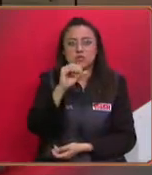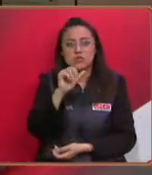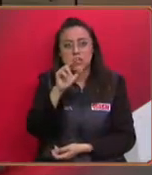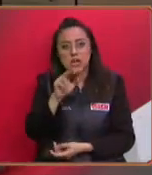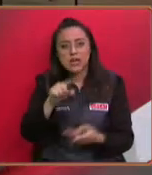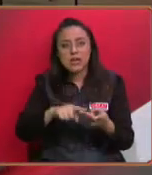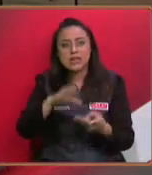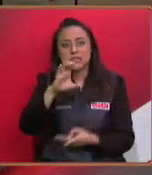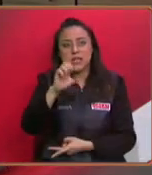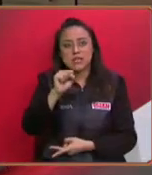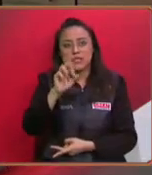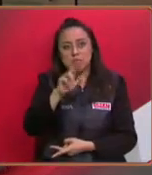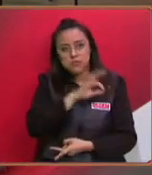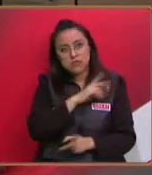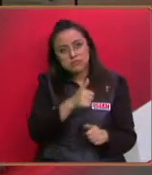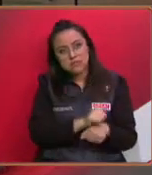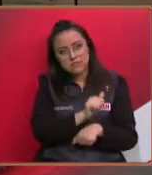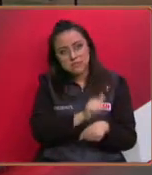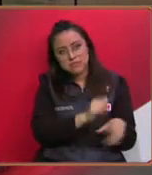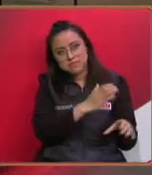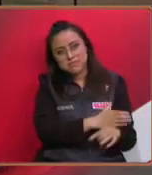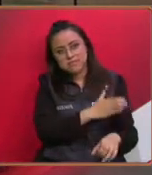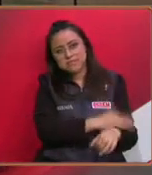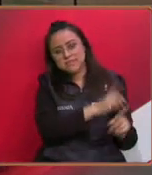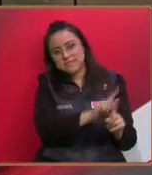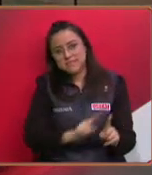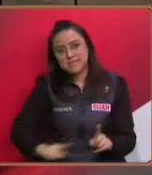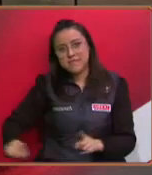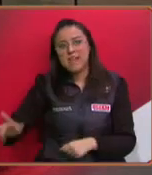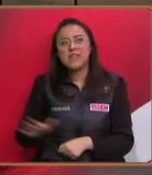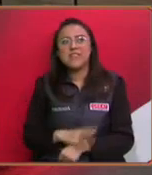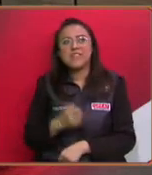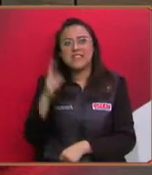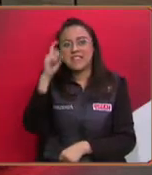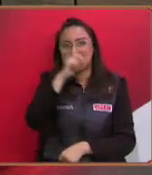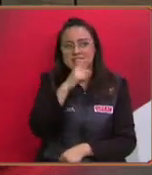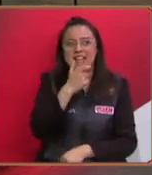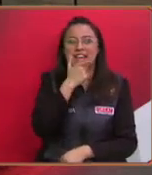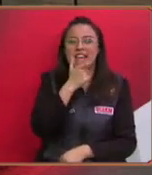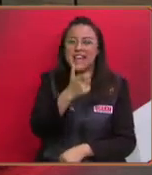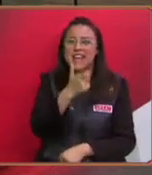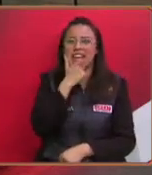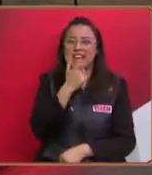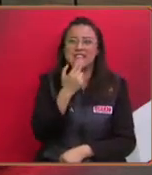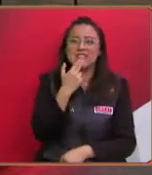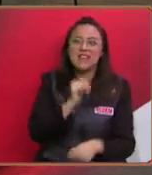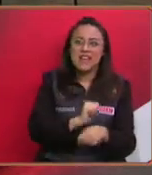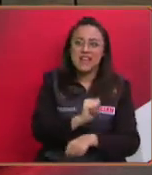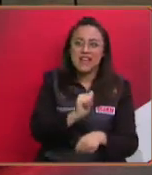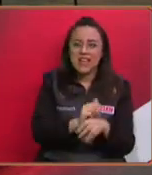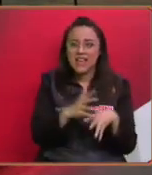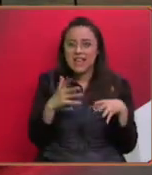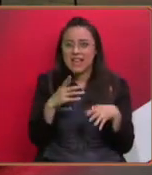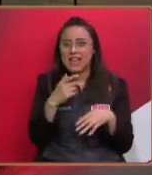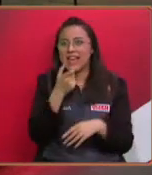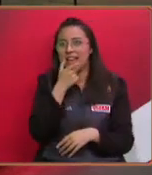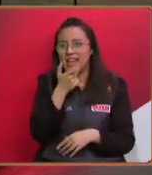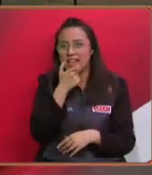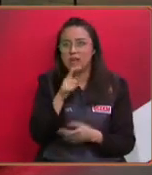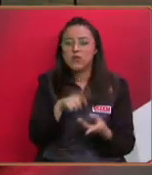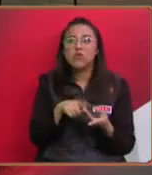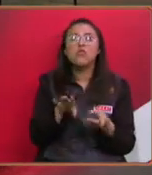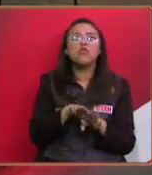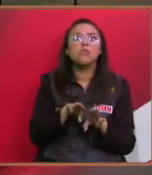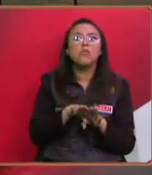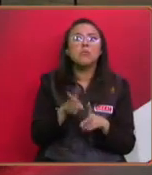César. Denles un aventón de regreso, ¿no? O sea, en gacho. Sí, por favor. Sí, va a estar bien gacho. Ya se quedaron las oro. Oye, les prestamos las unidades, las oro, que las tienen ahí todas. ¿Y cómo